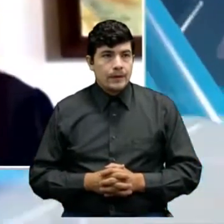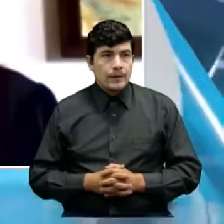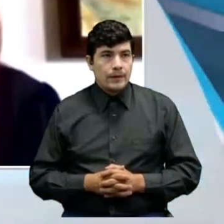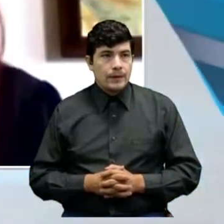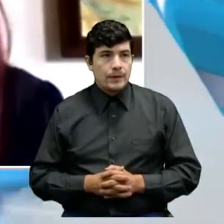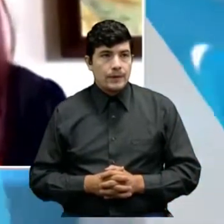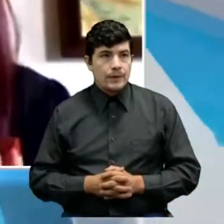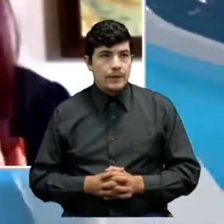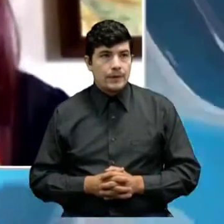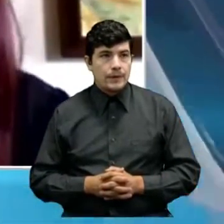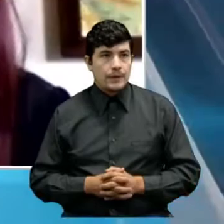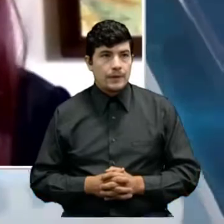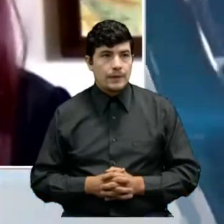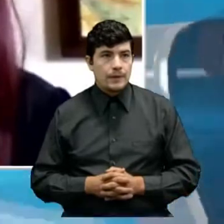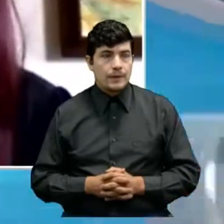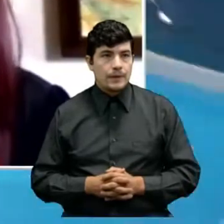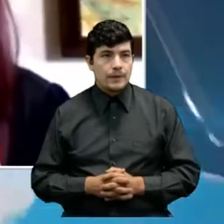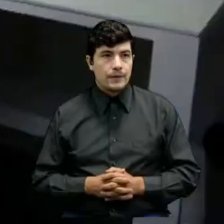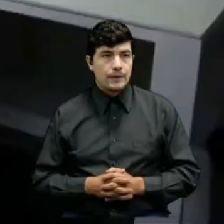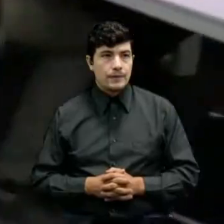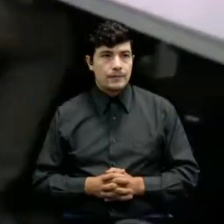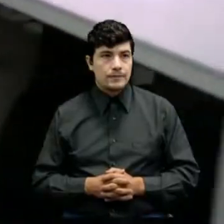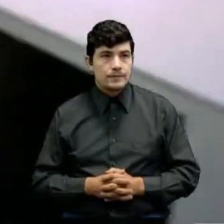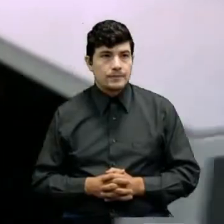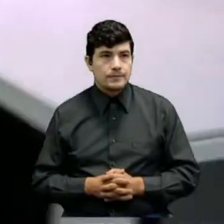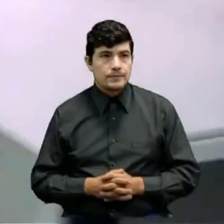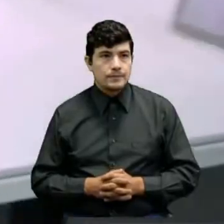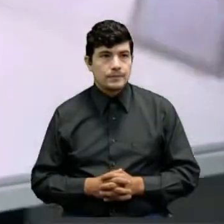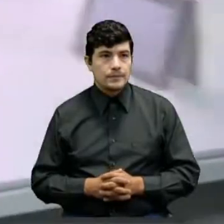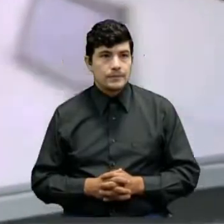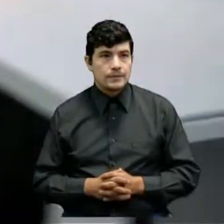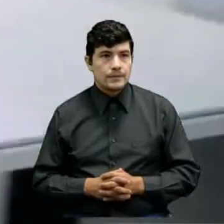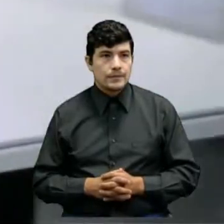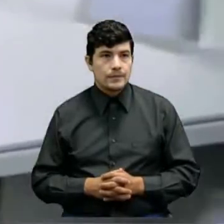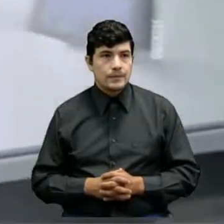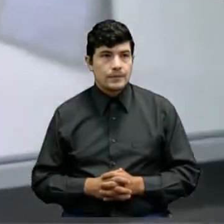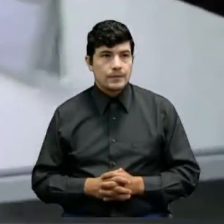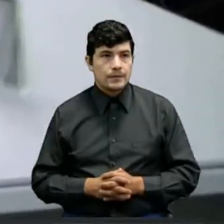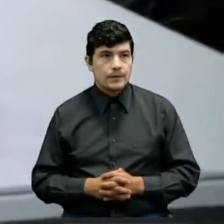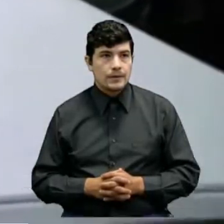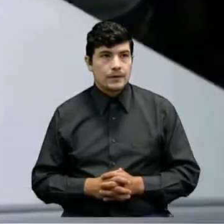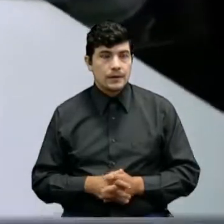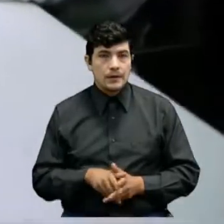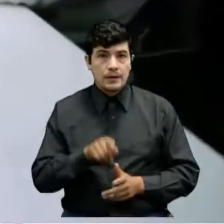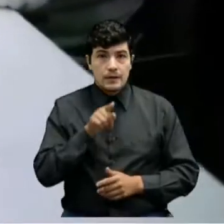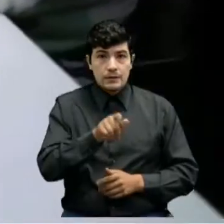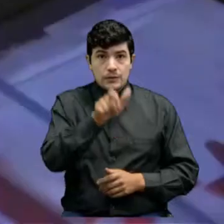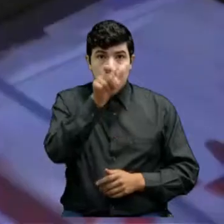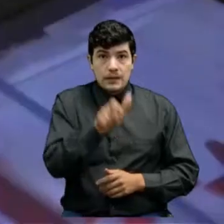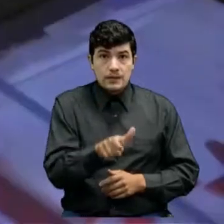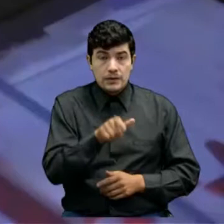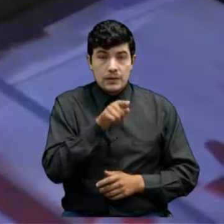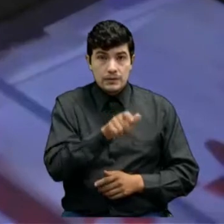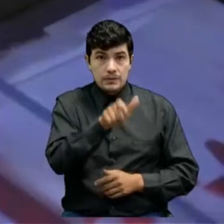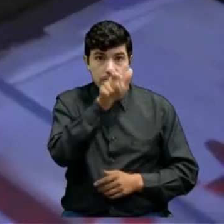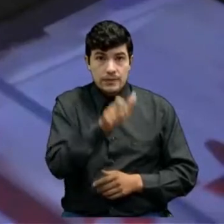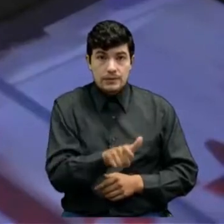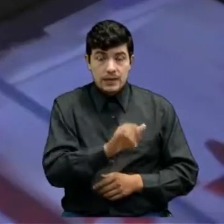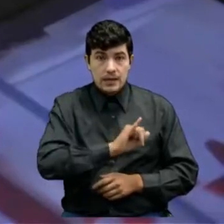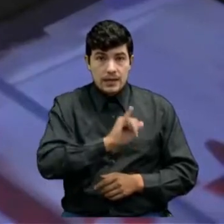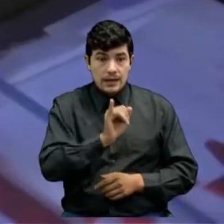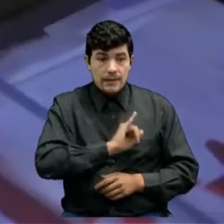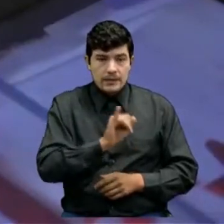Entonces, así el trabajador se encuentra incapacitado, para hacer claridad, debe pagar el empleador lo